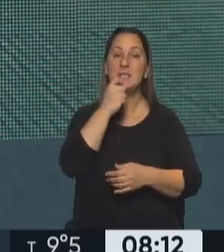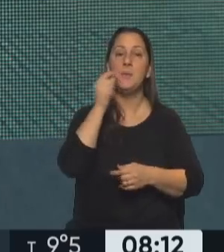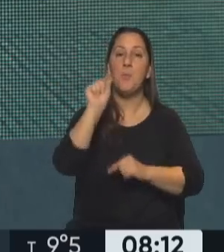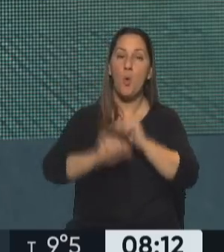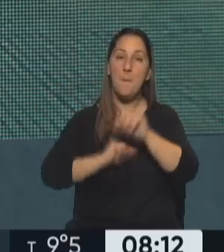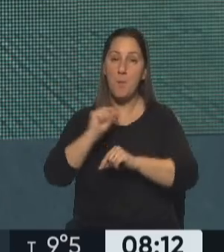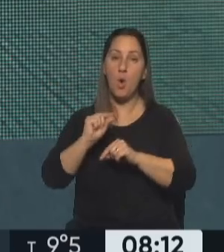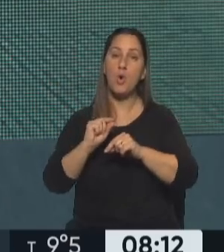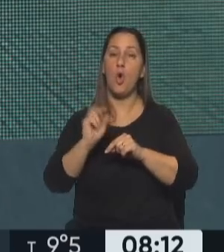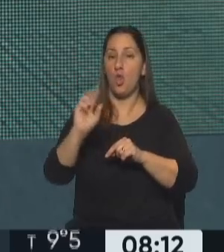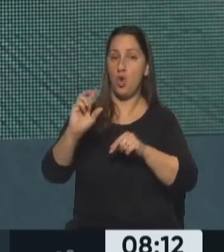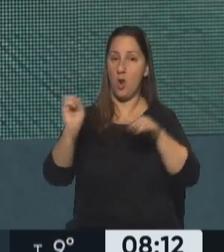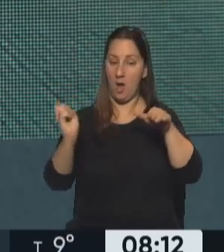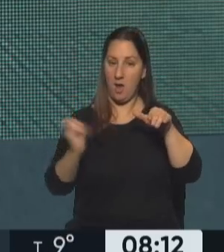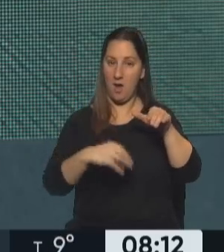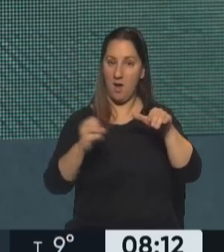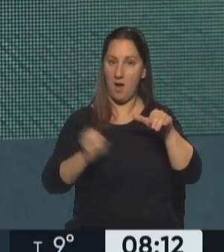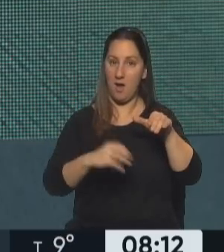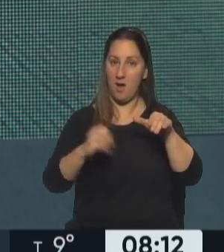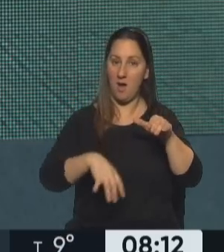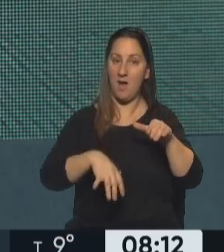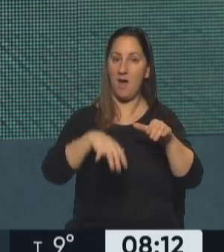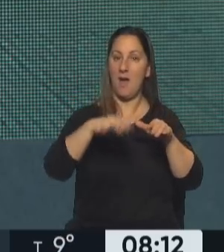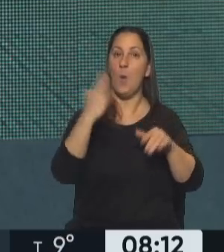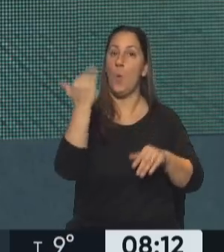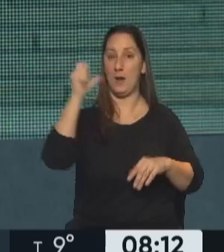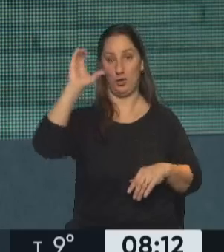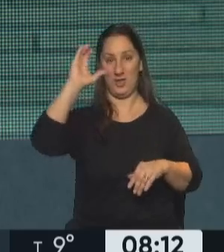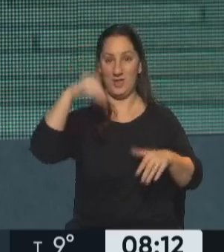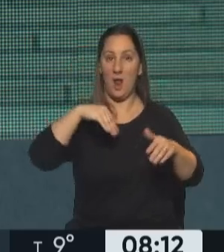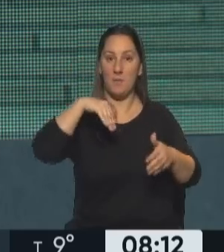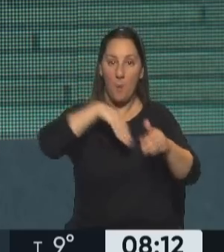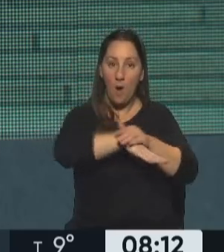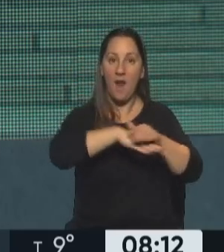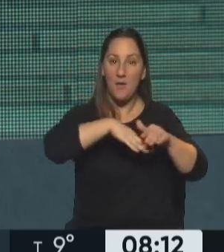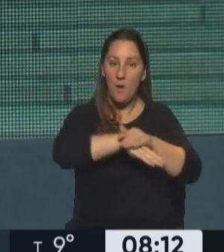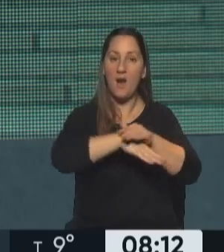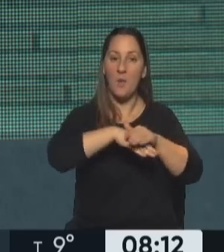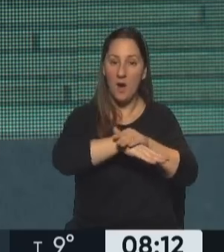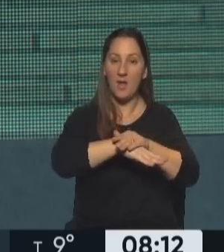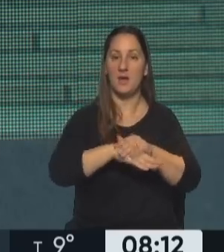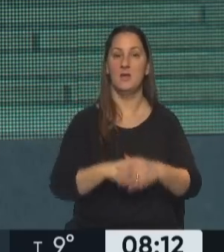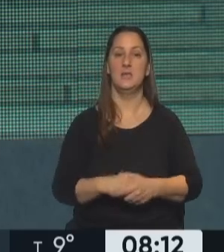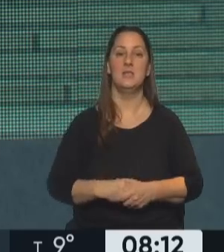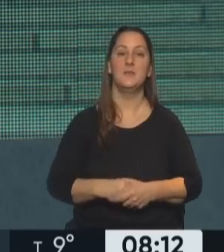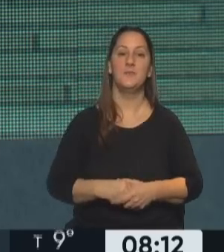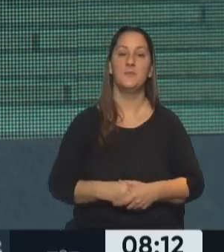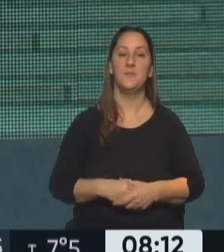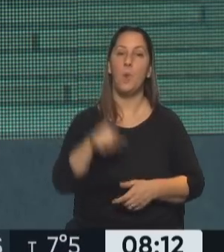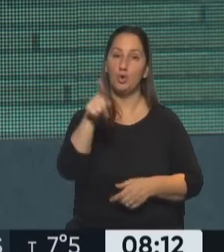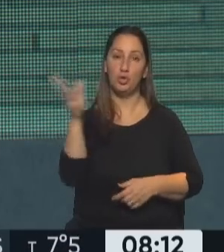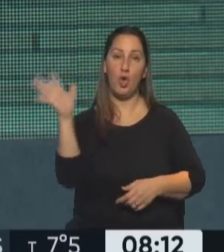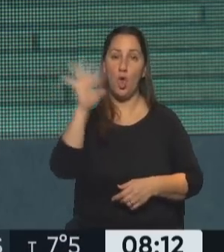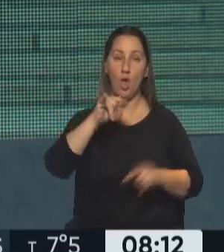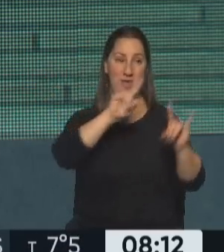acumular dólares y generás esa certidumbre, digamos, dólares en el Banco Central, si dejás de ver todos los días en la noticia, vos entrás todos los